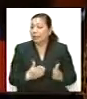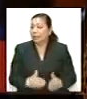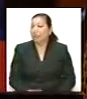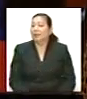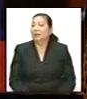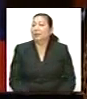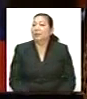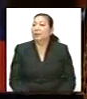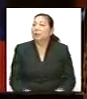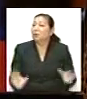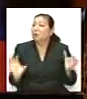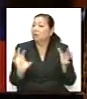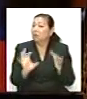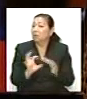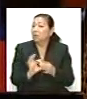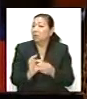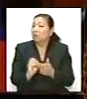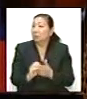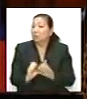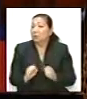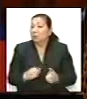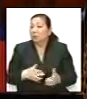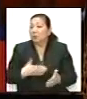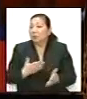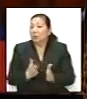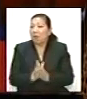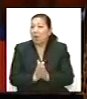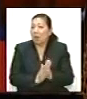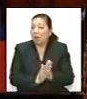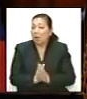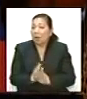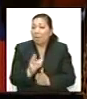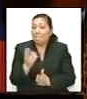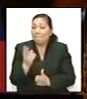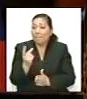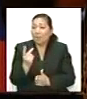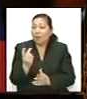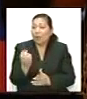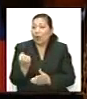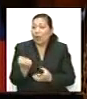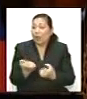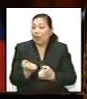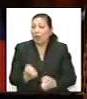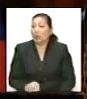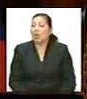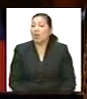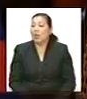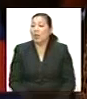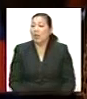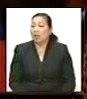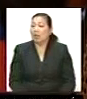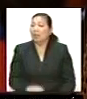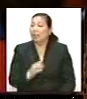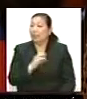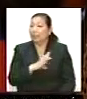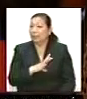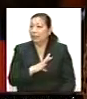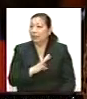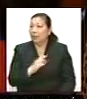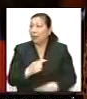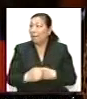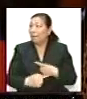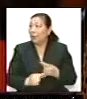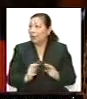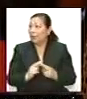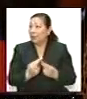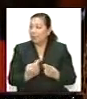se estreche mucho más y poder aprovechar de que estas 21 economías van a estar en Chile en la próxima